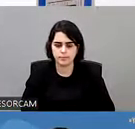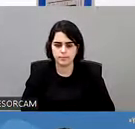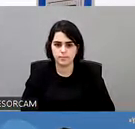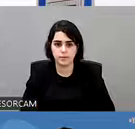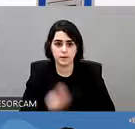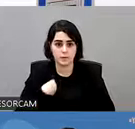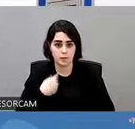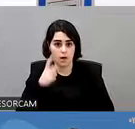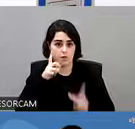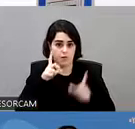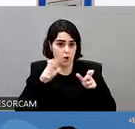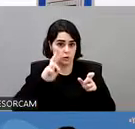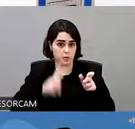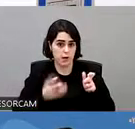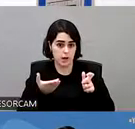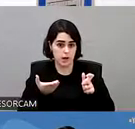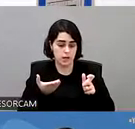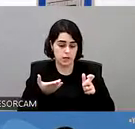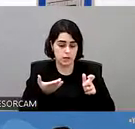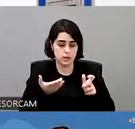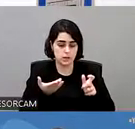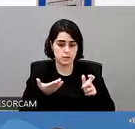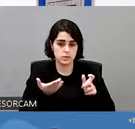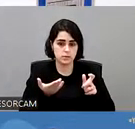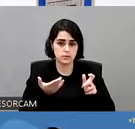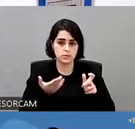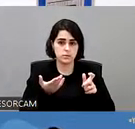Como veis aquí, como está todo